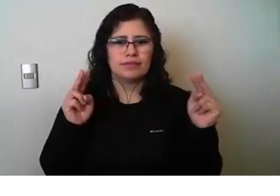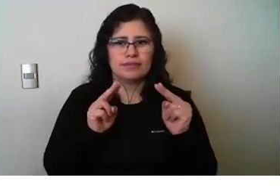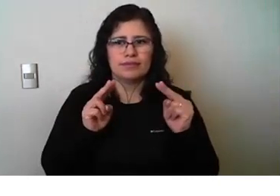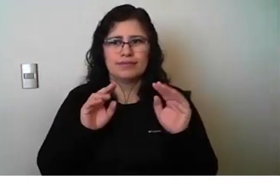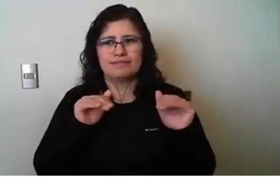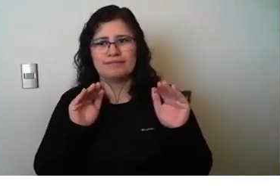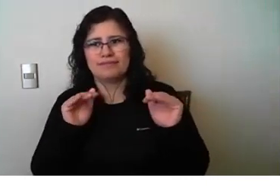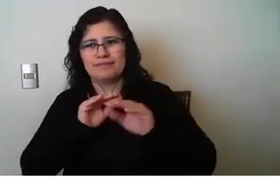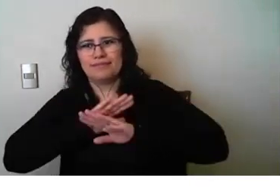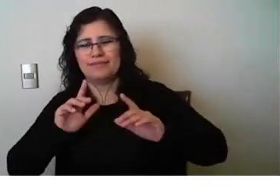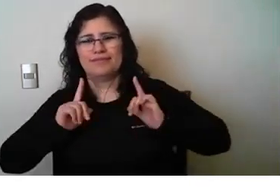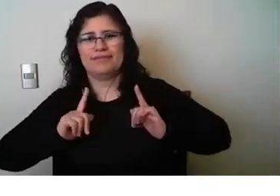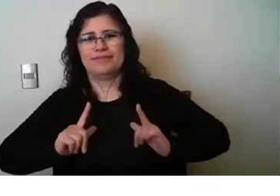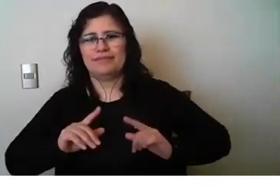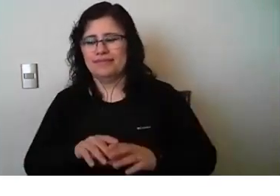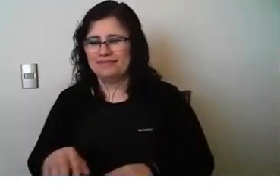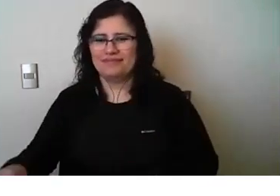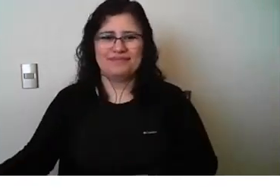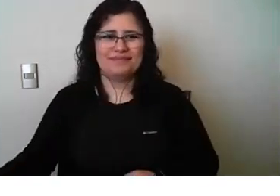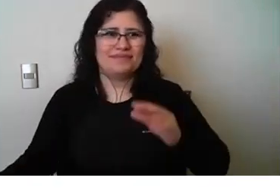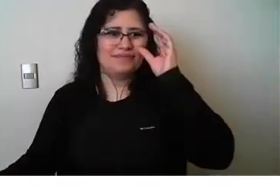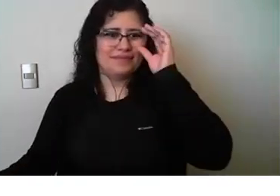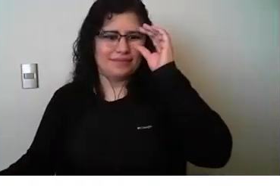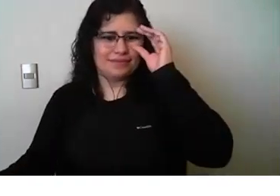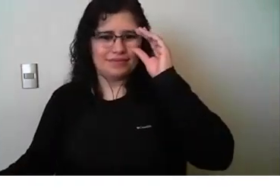un descanso los que se mantuvieron en clase.